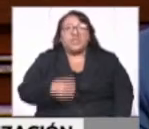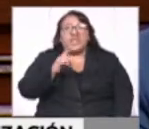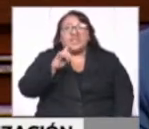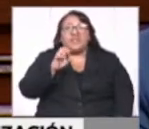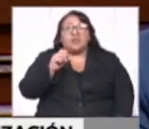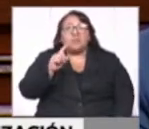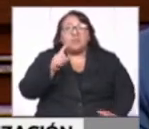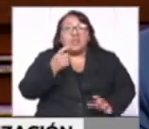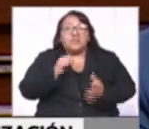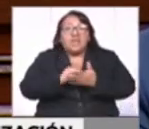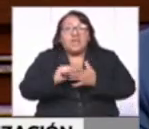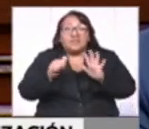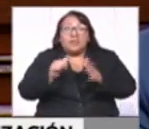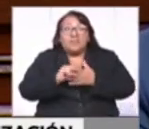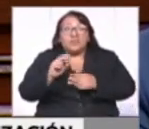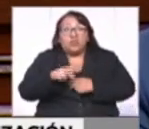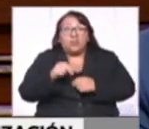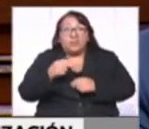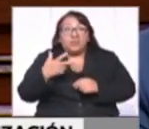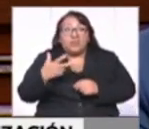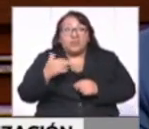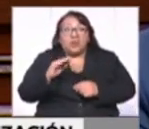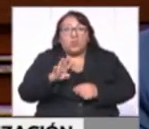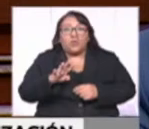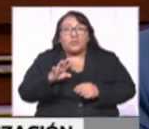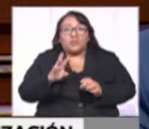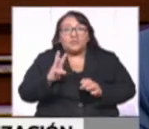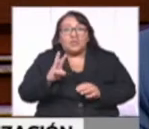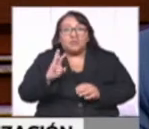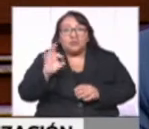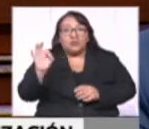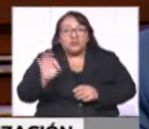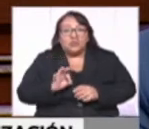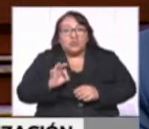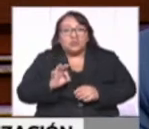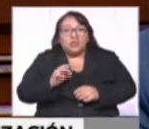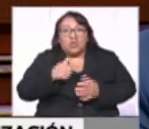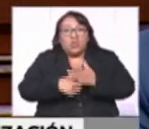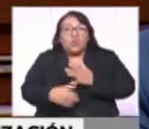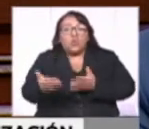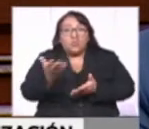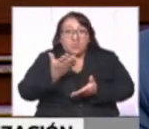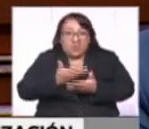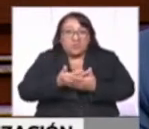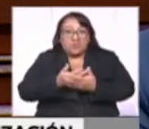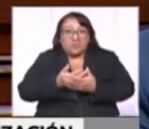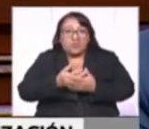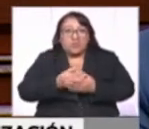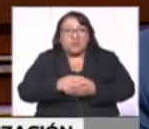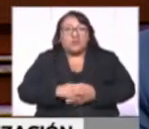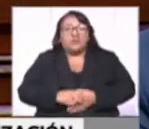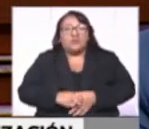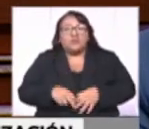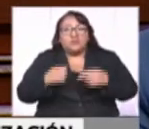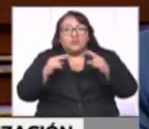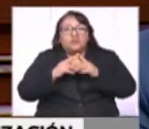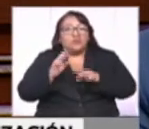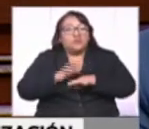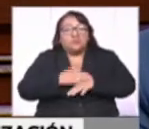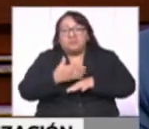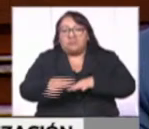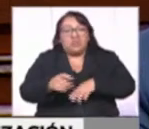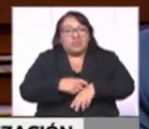primer semestre del año 2023, el 46% de las solicitudes por resolver se encontraban fuera de